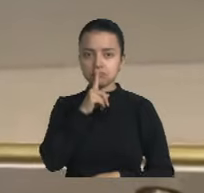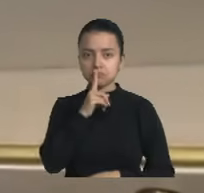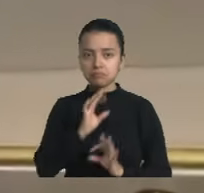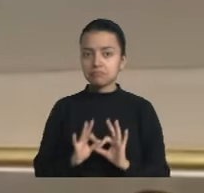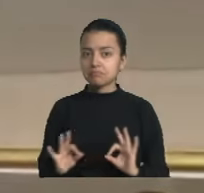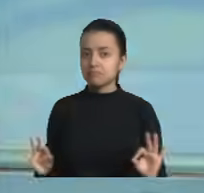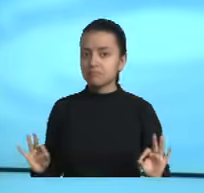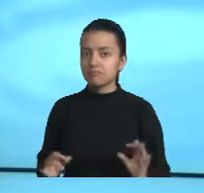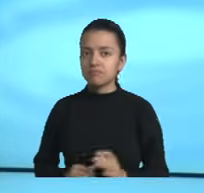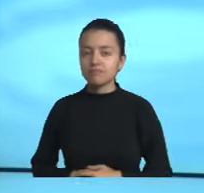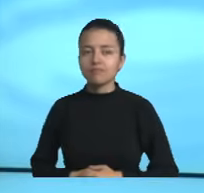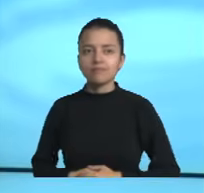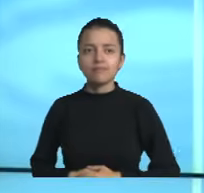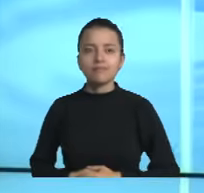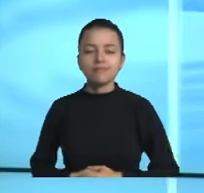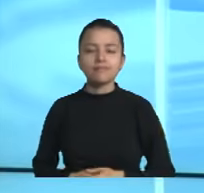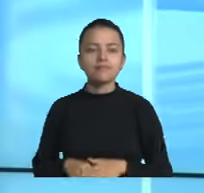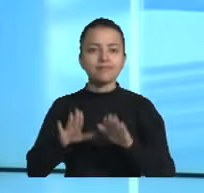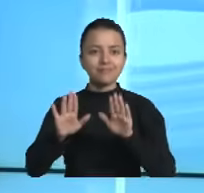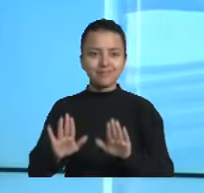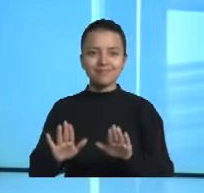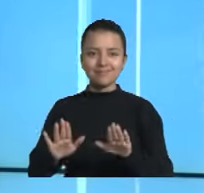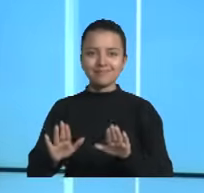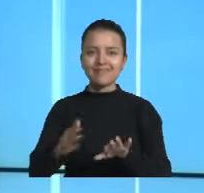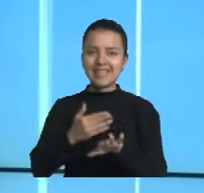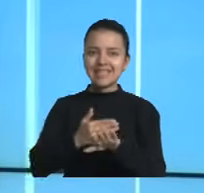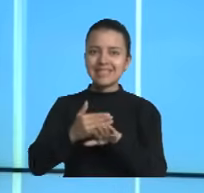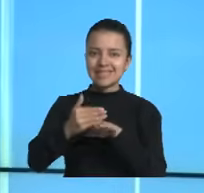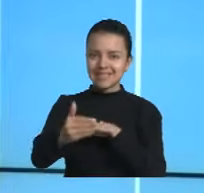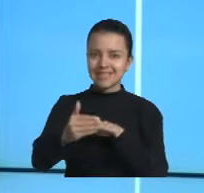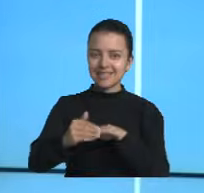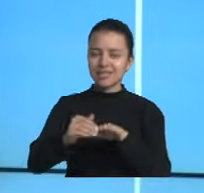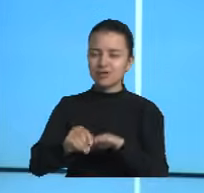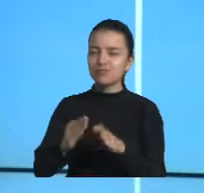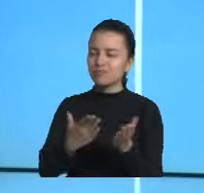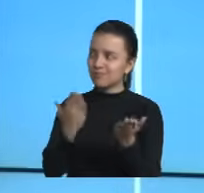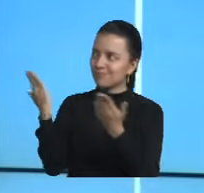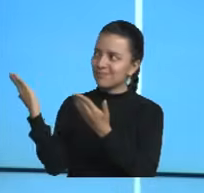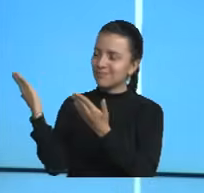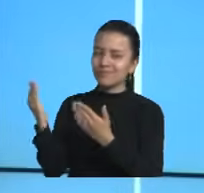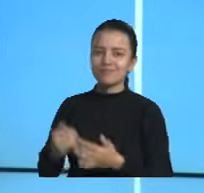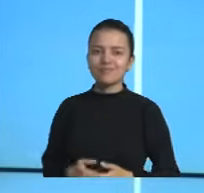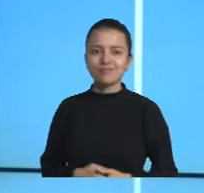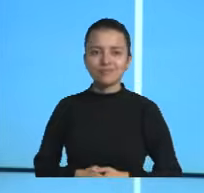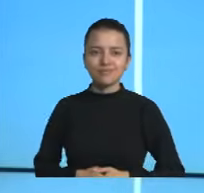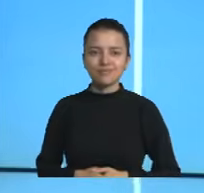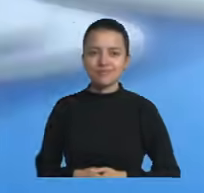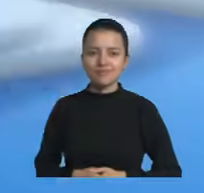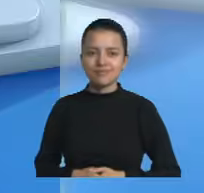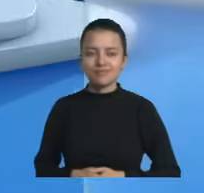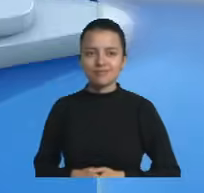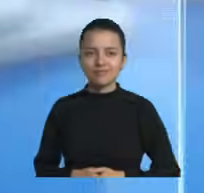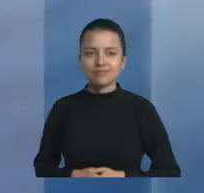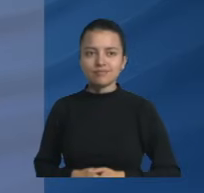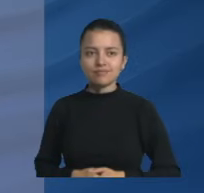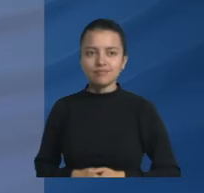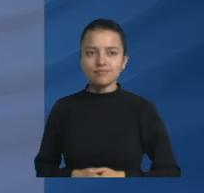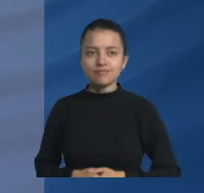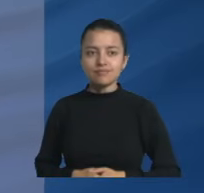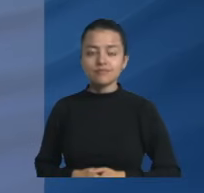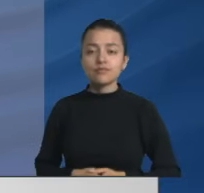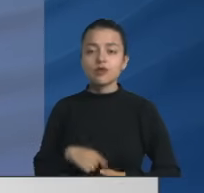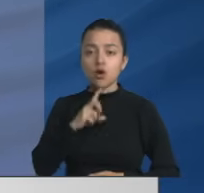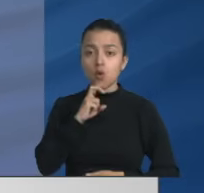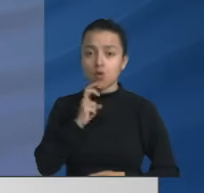pronunciado. Hacemos una pausa en Noticentro 1 CMI y al regresar, espere. Ucrania